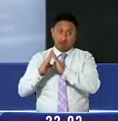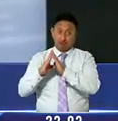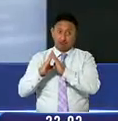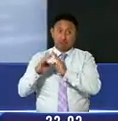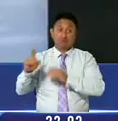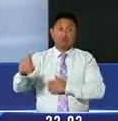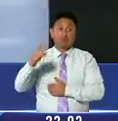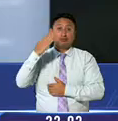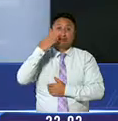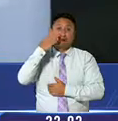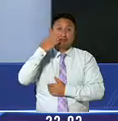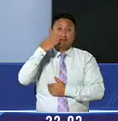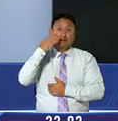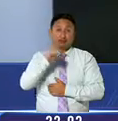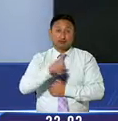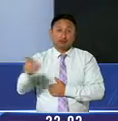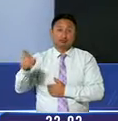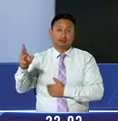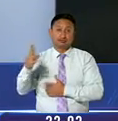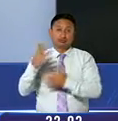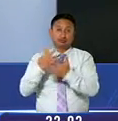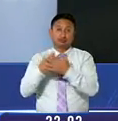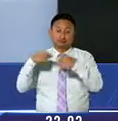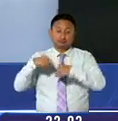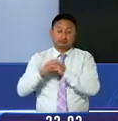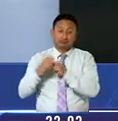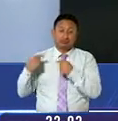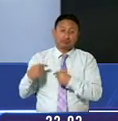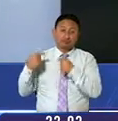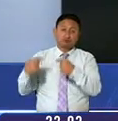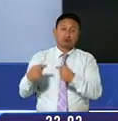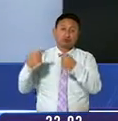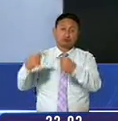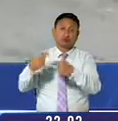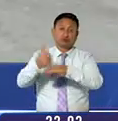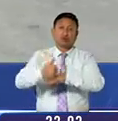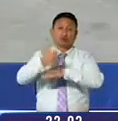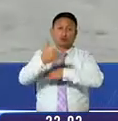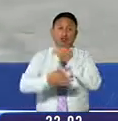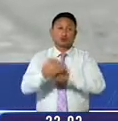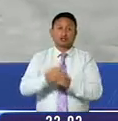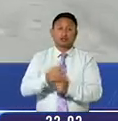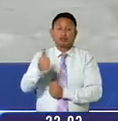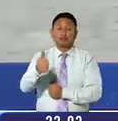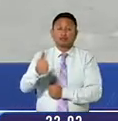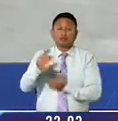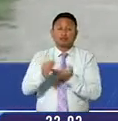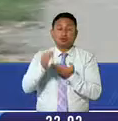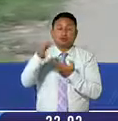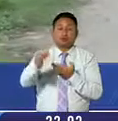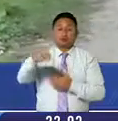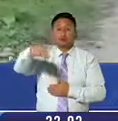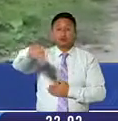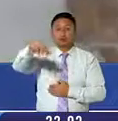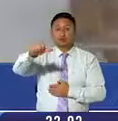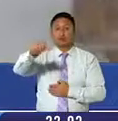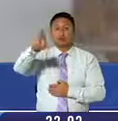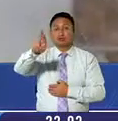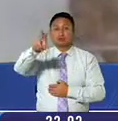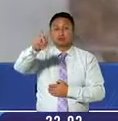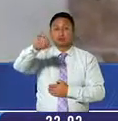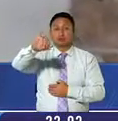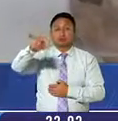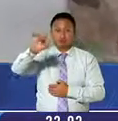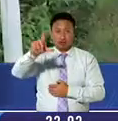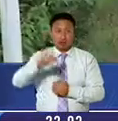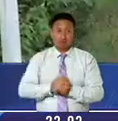Solo a la madrastra le dieron medidas cautelares y se presenta periódicamente ante un juez del mismo cantón Naranjal, en la provincia de Guayas. Mientras